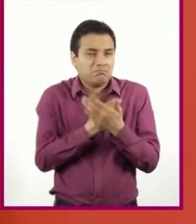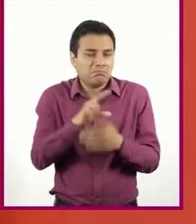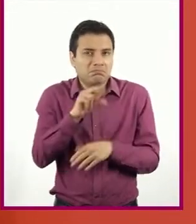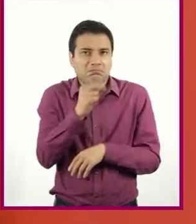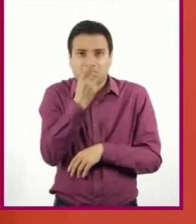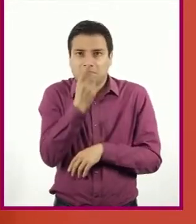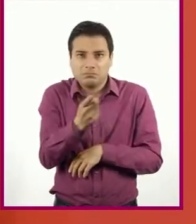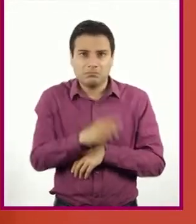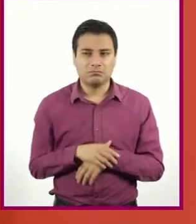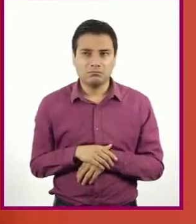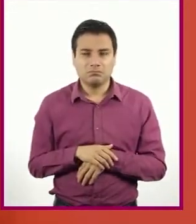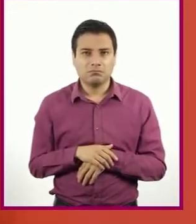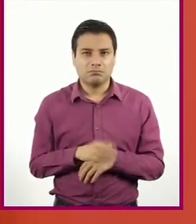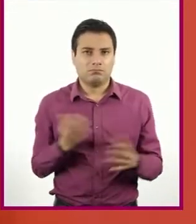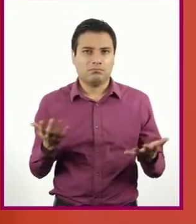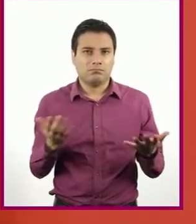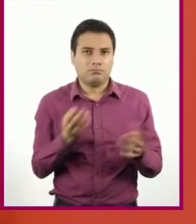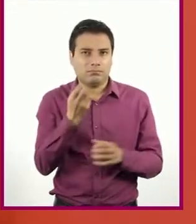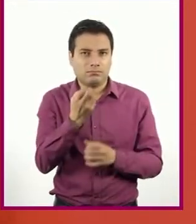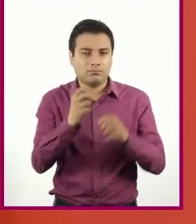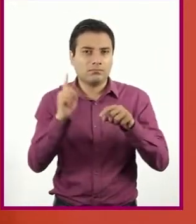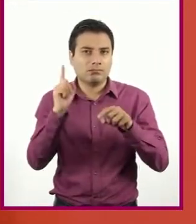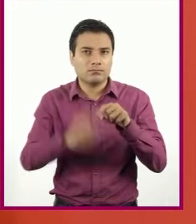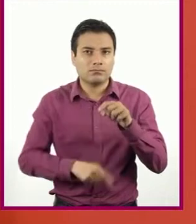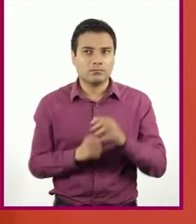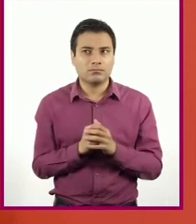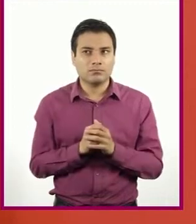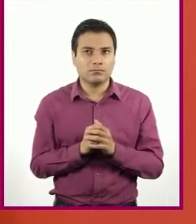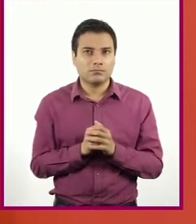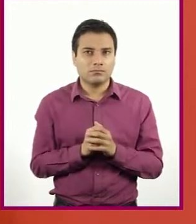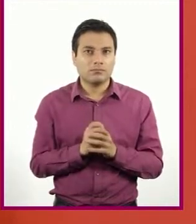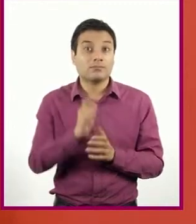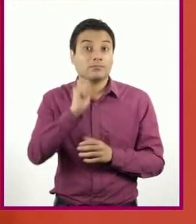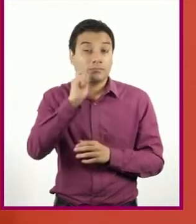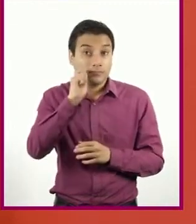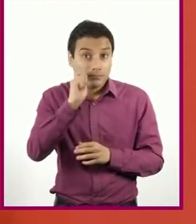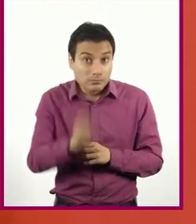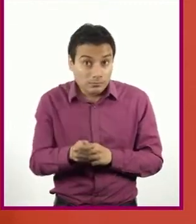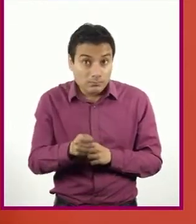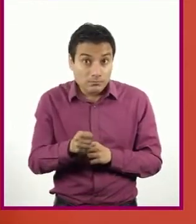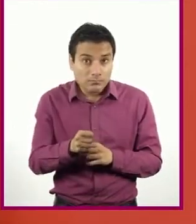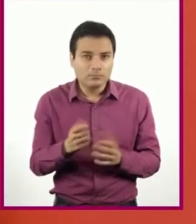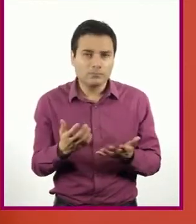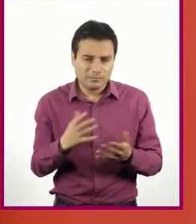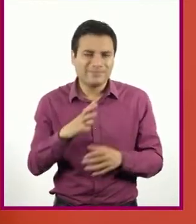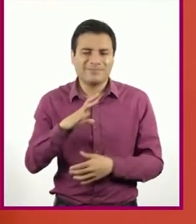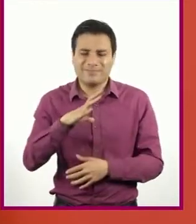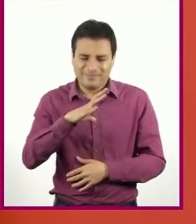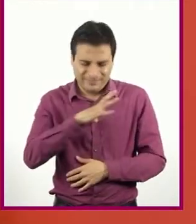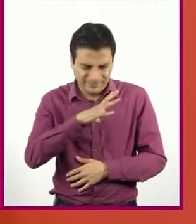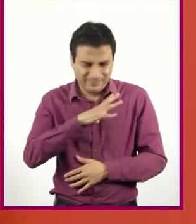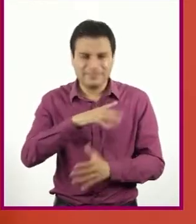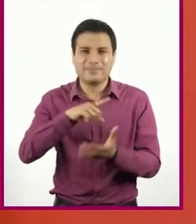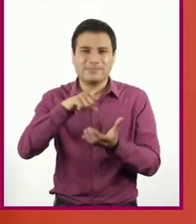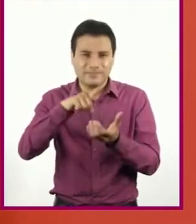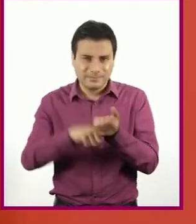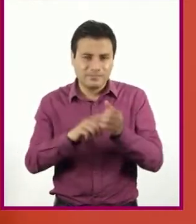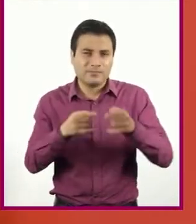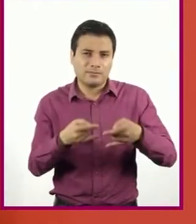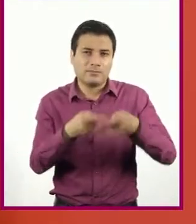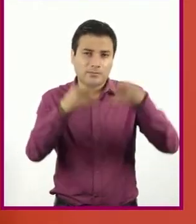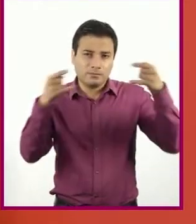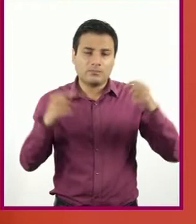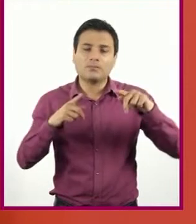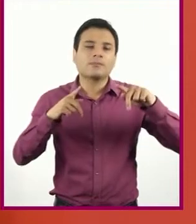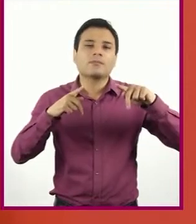los veamos explícitamente no significa que no hayan ocurrido o que no entendamos la historia. Han sido